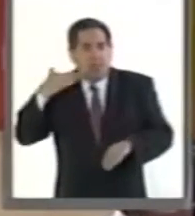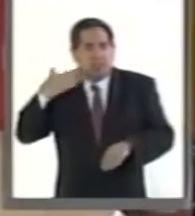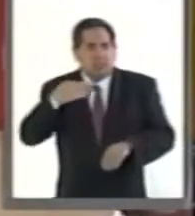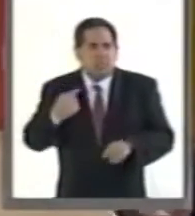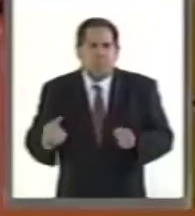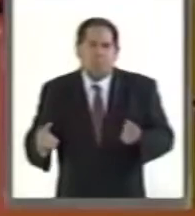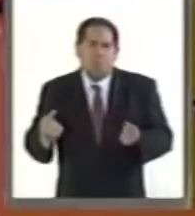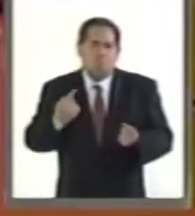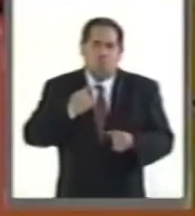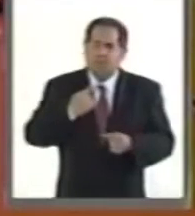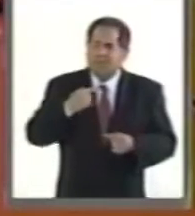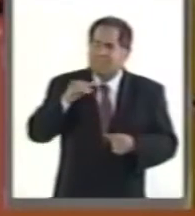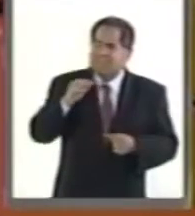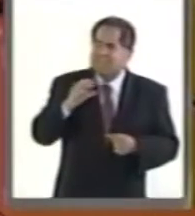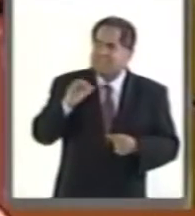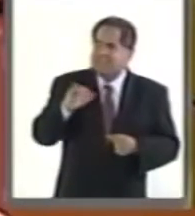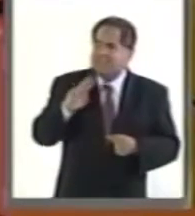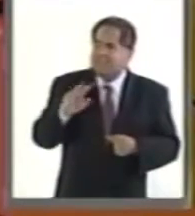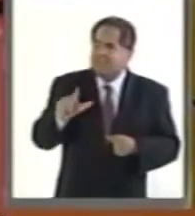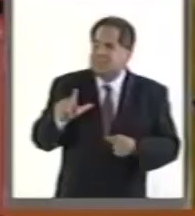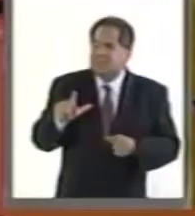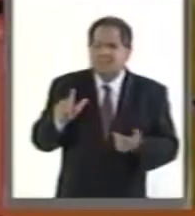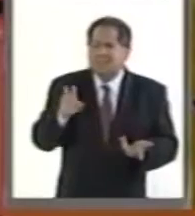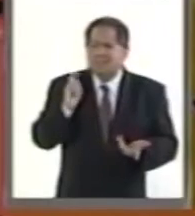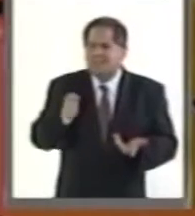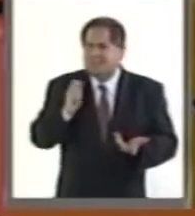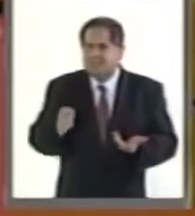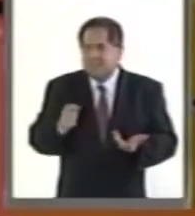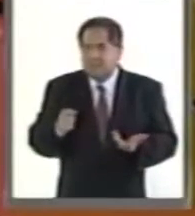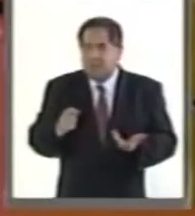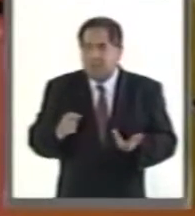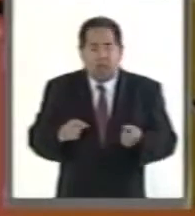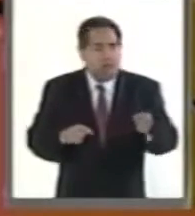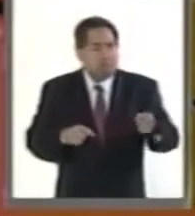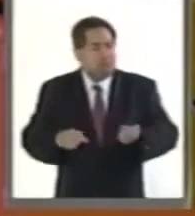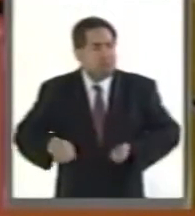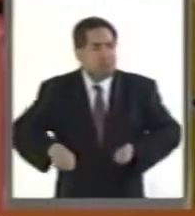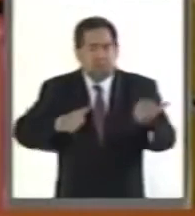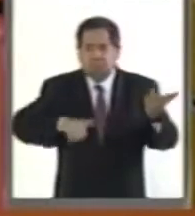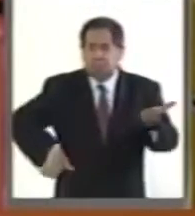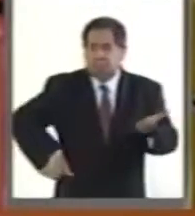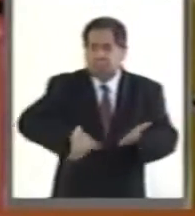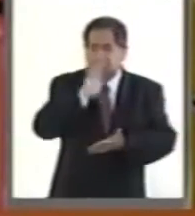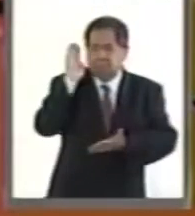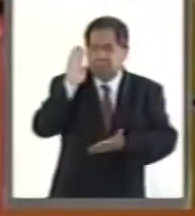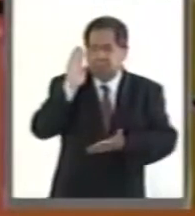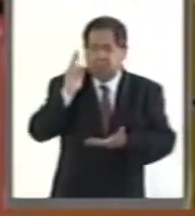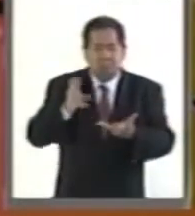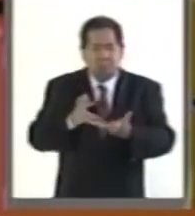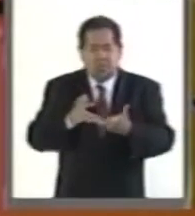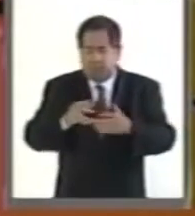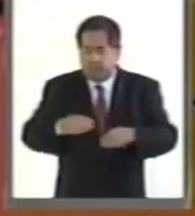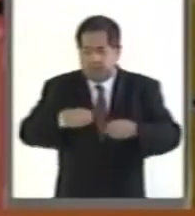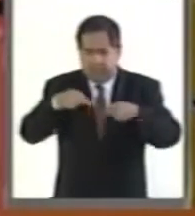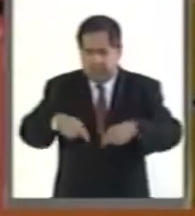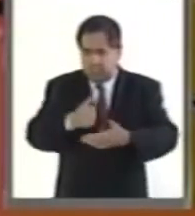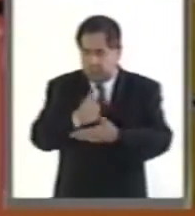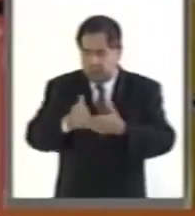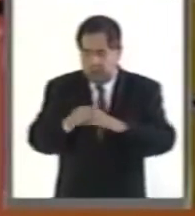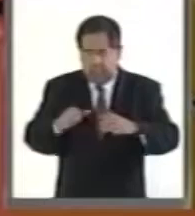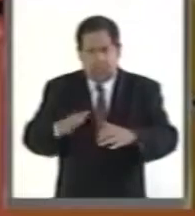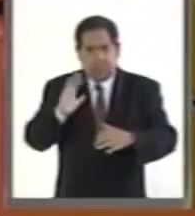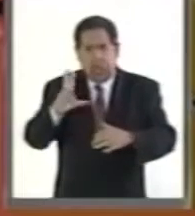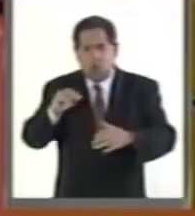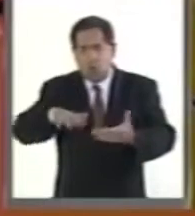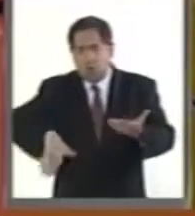civil. Esa sanción era equivalente al destierro, muerte civil, equivalente al